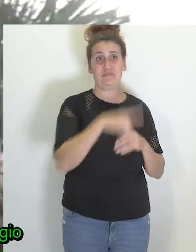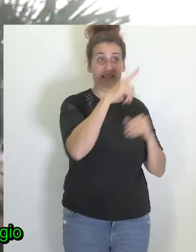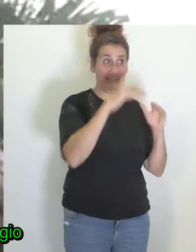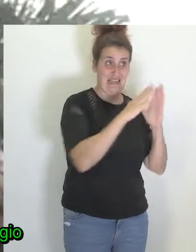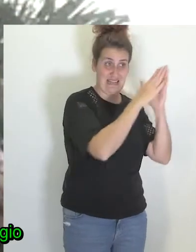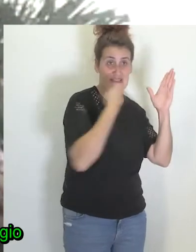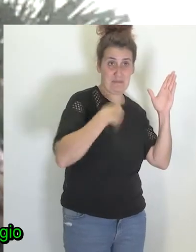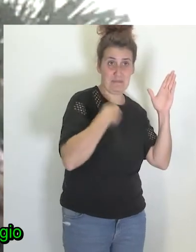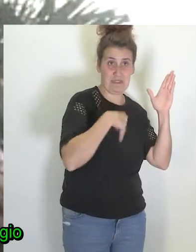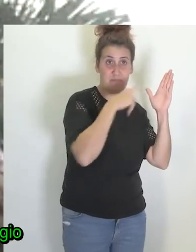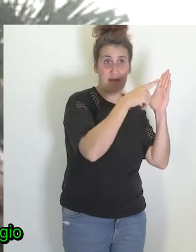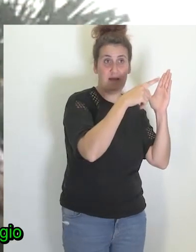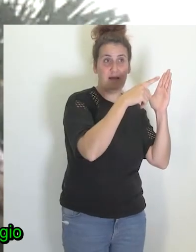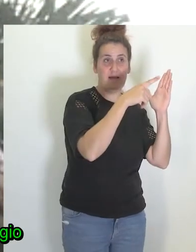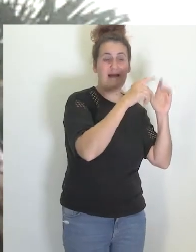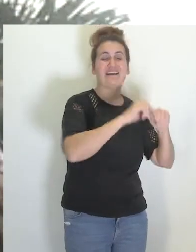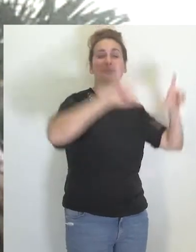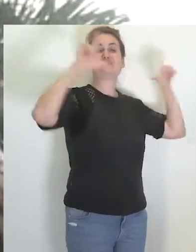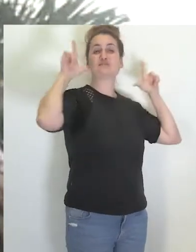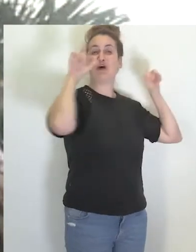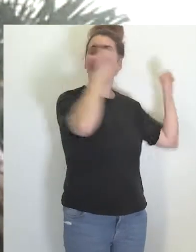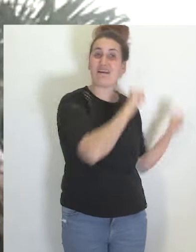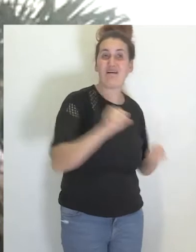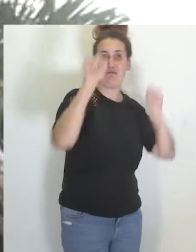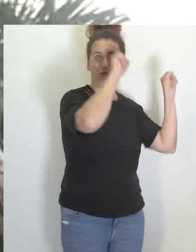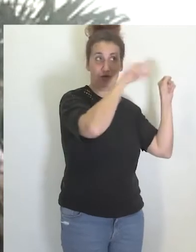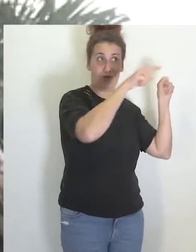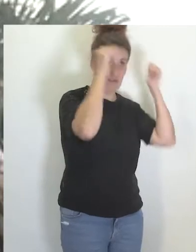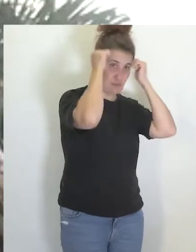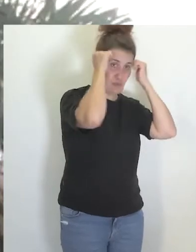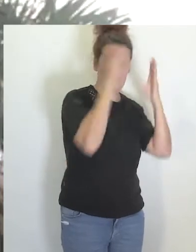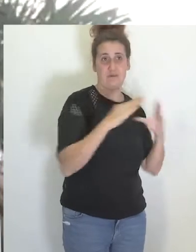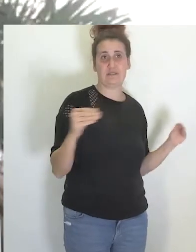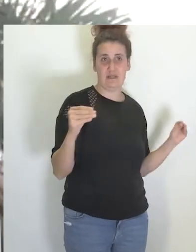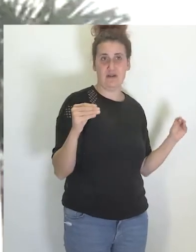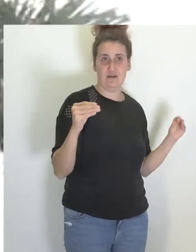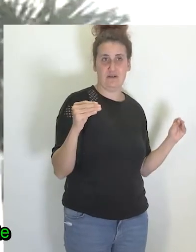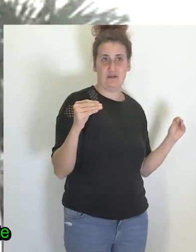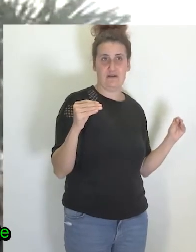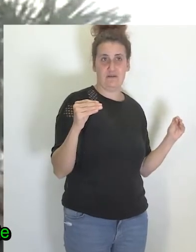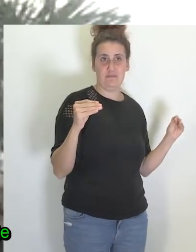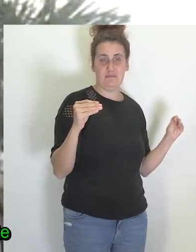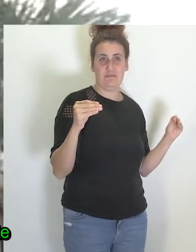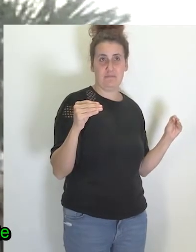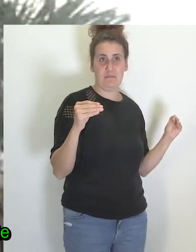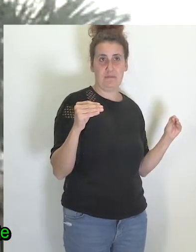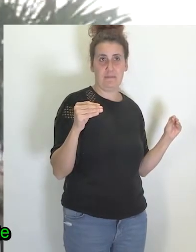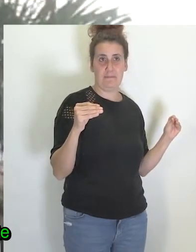Esa iglesia representó el refugio de esos jóvenes estudiantes universitarios. Y